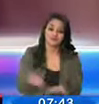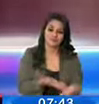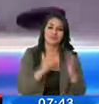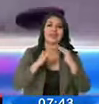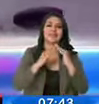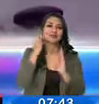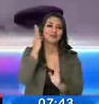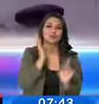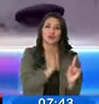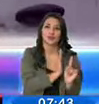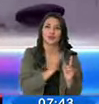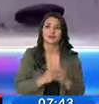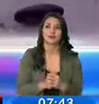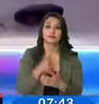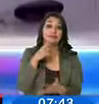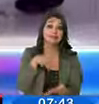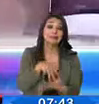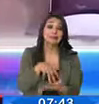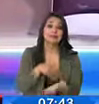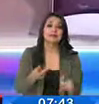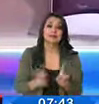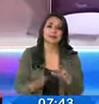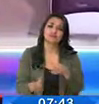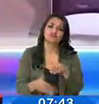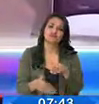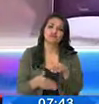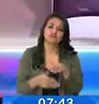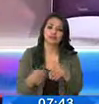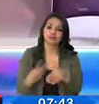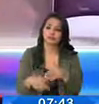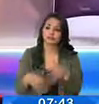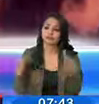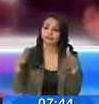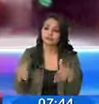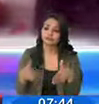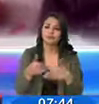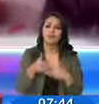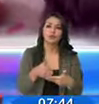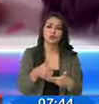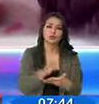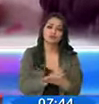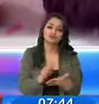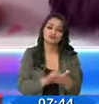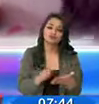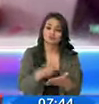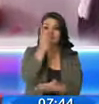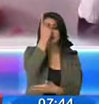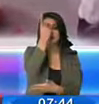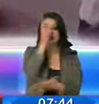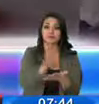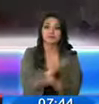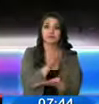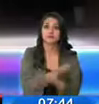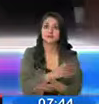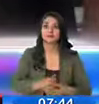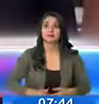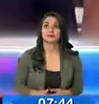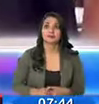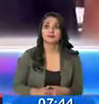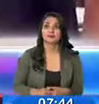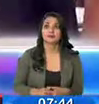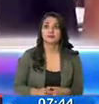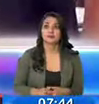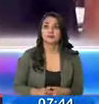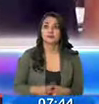y nos comentó que además de estudiar, debe cocinar, atender a sus hijos y ayudarles en las tareas de la escuela. Tengo que